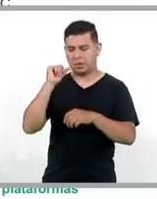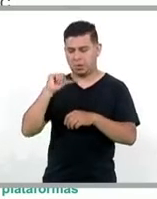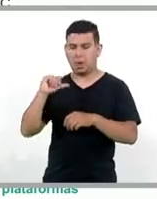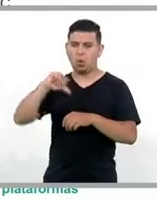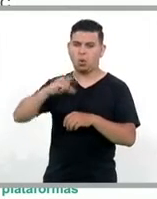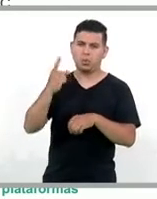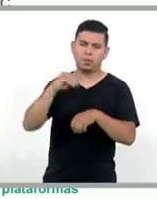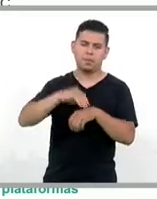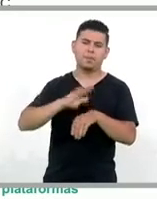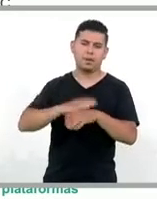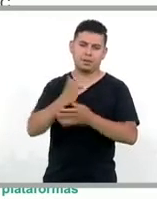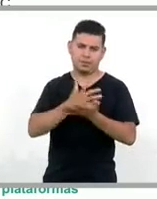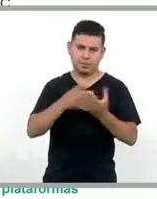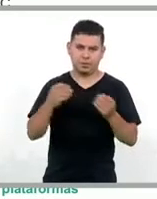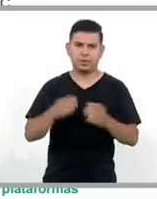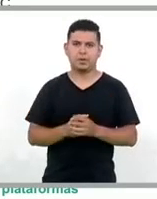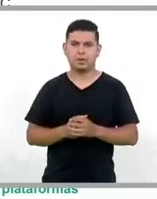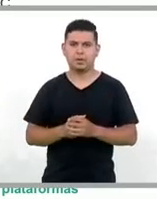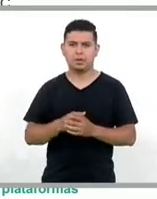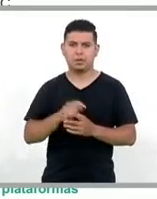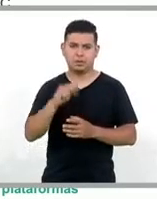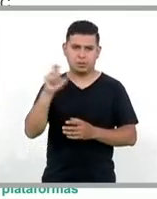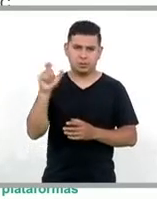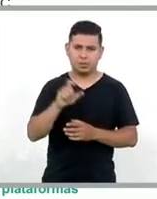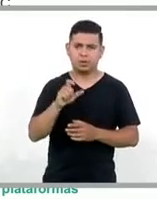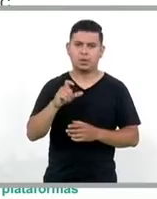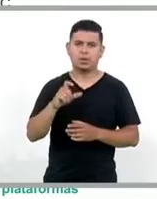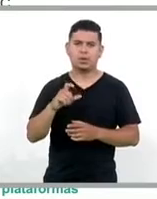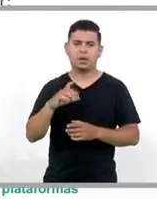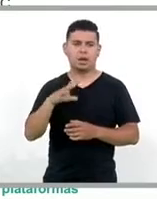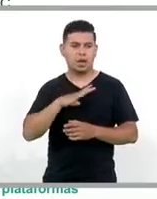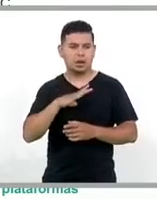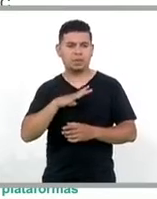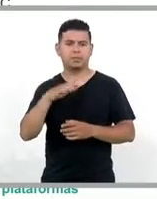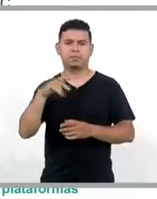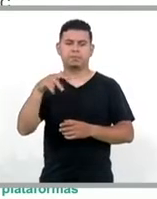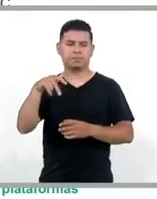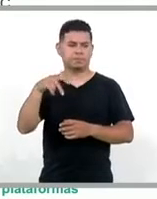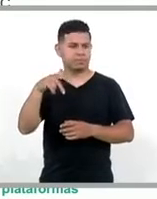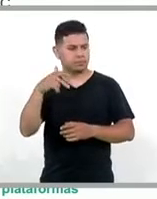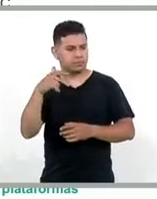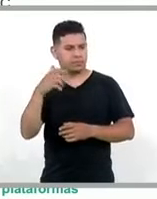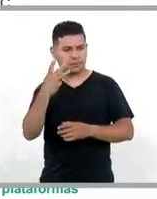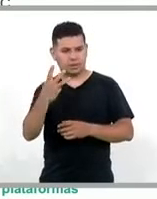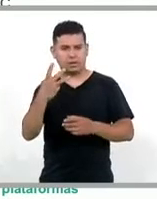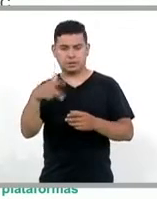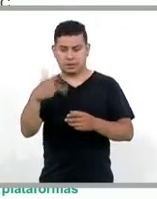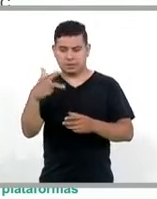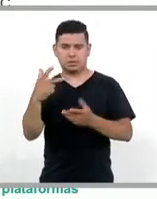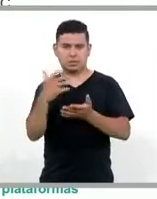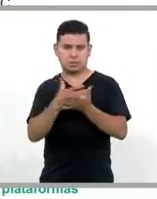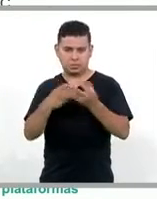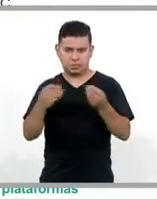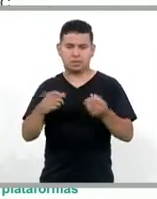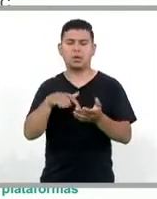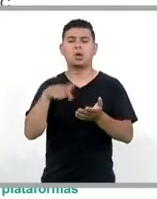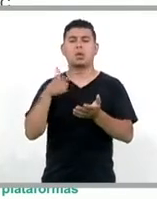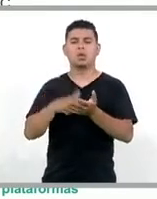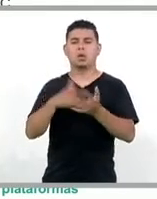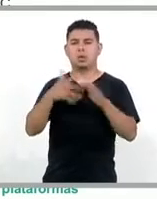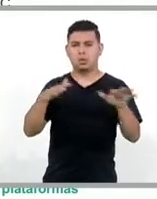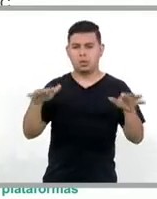jurisdicción número 3 que es de tuxtepec tenemos 13 recuperados en la jurisdicción número 4 que es costa